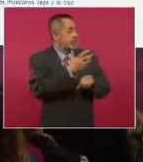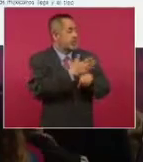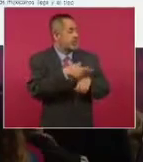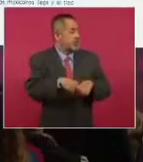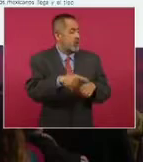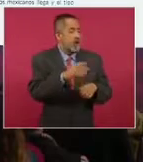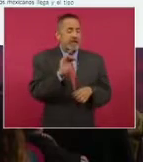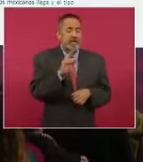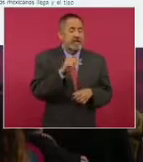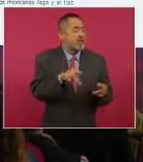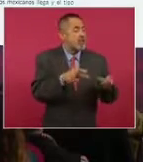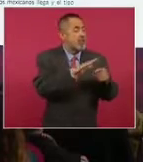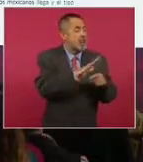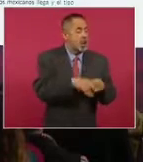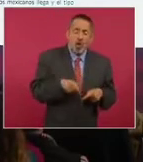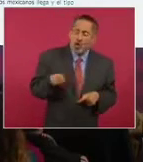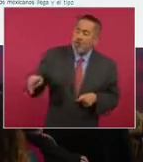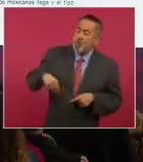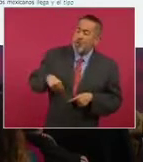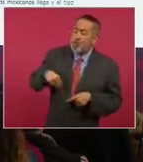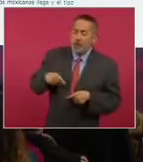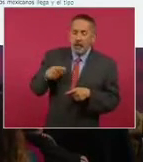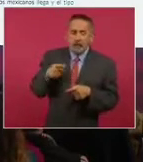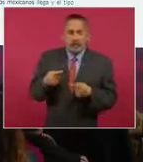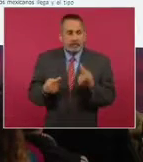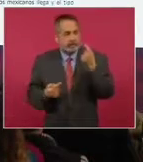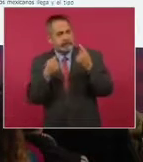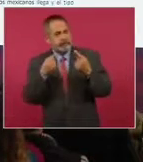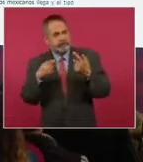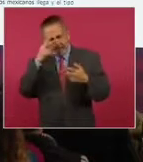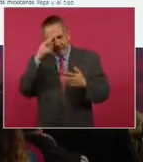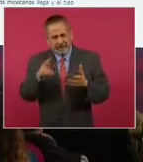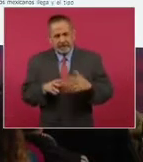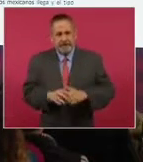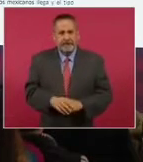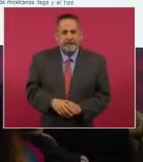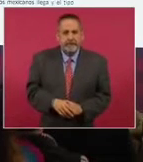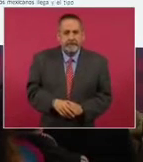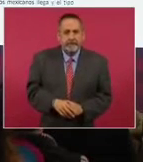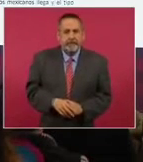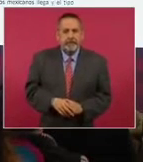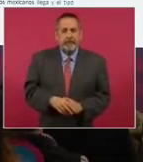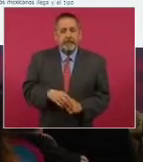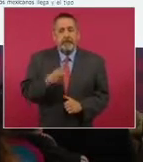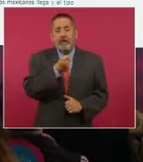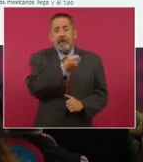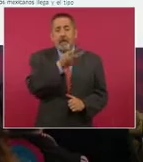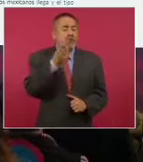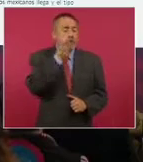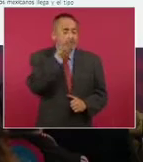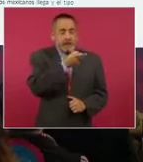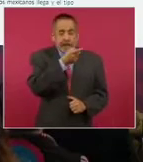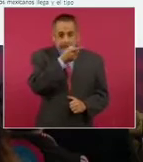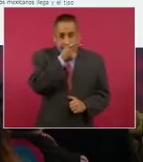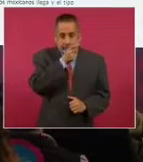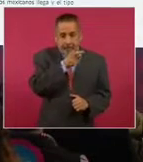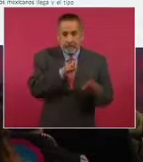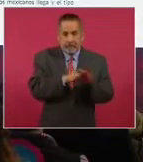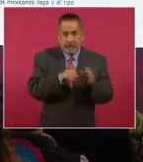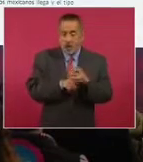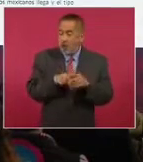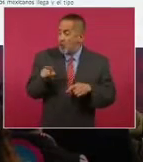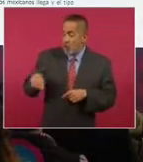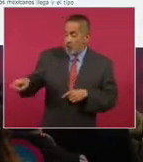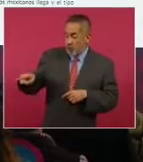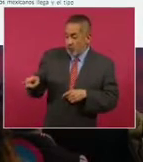su país a causa del consumo de fentanilo. Inclusive, han llegado a decir que si no